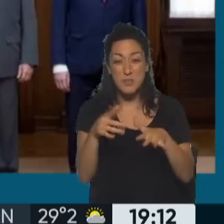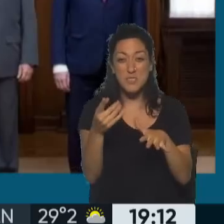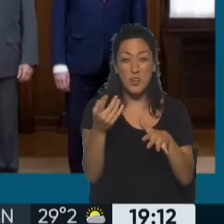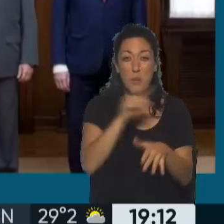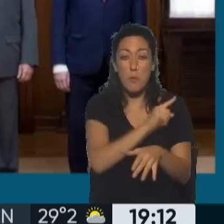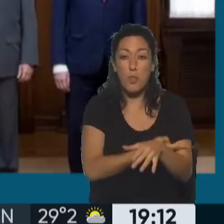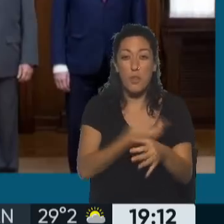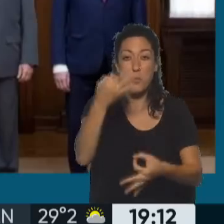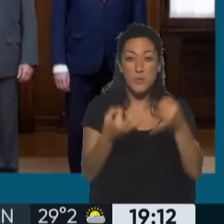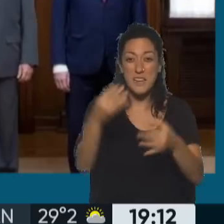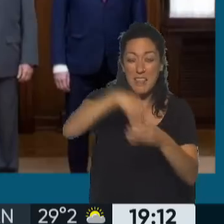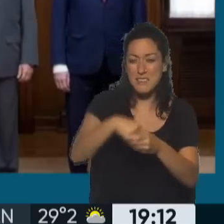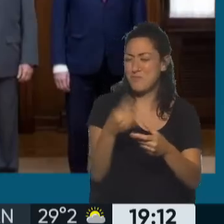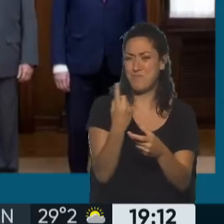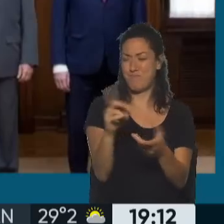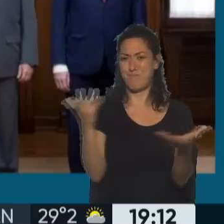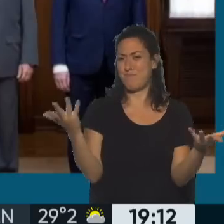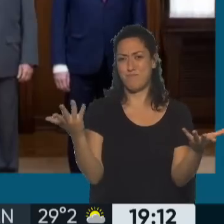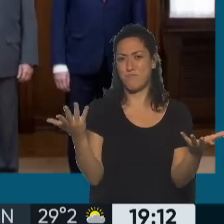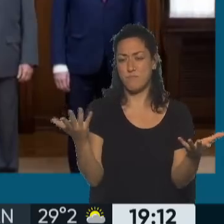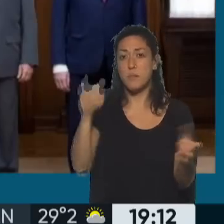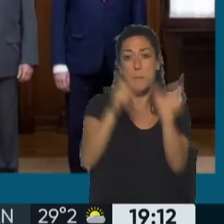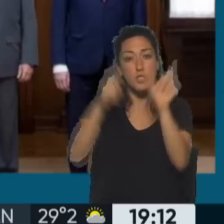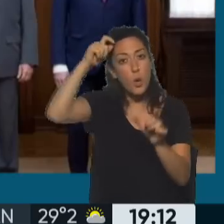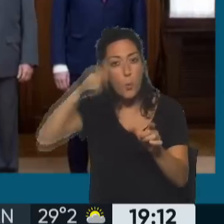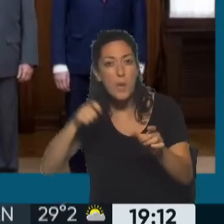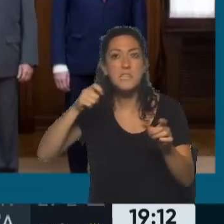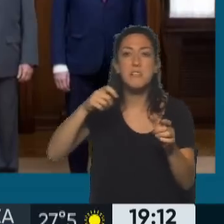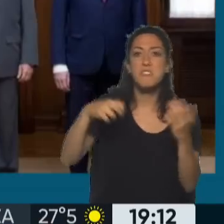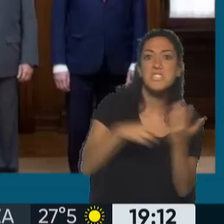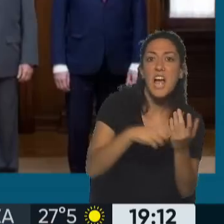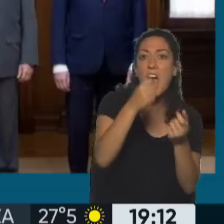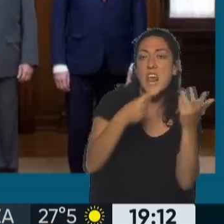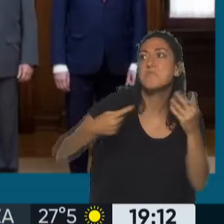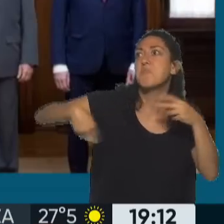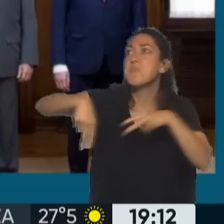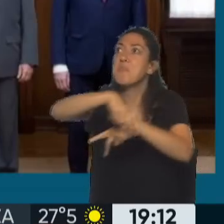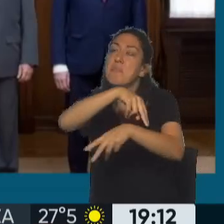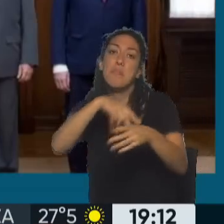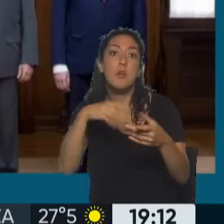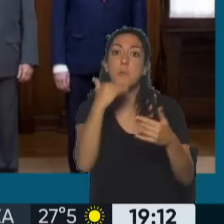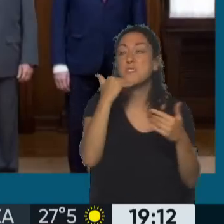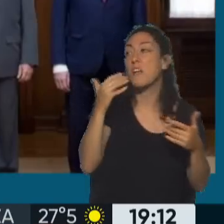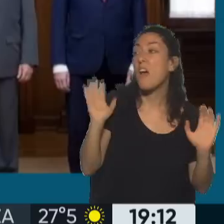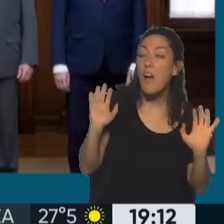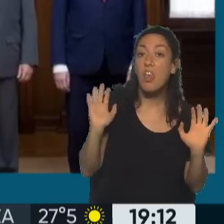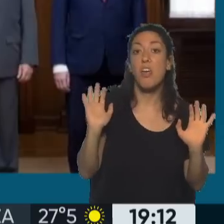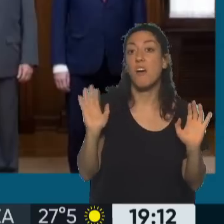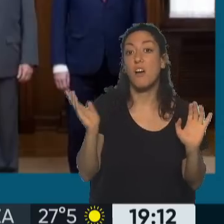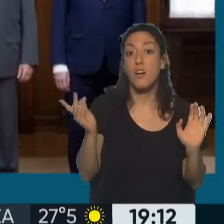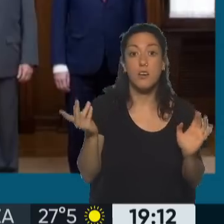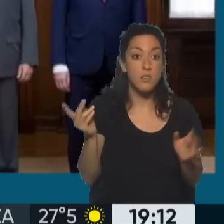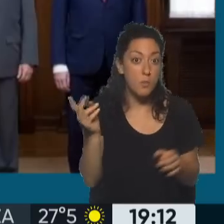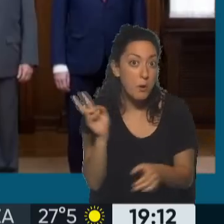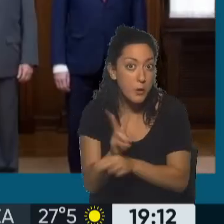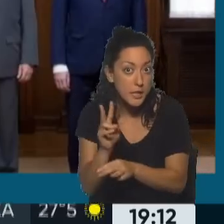del Poder Judicial. Claro, y tenés y en- todos esos jueces que andan dando vueltas y fiscales, como si nada hubiera pasado, amparados tal vez por un multimedio que los va protegiendo.